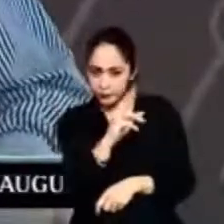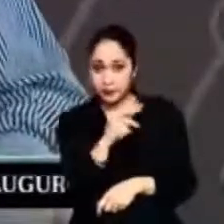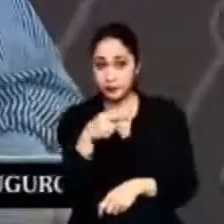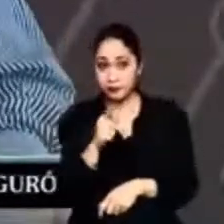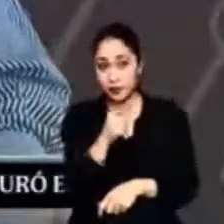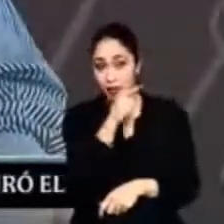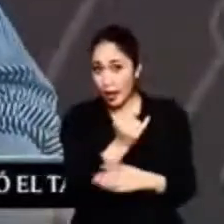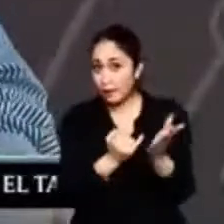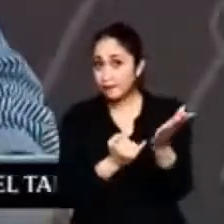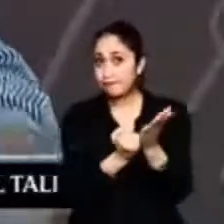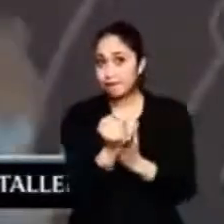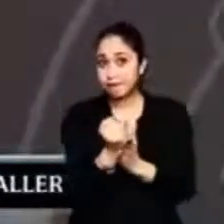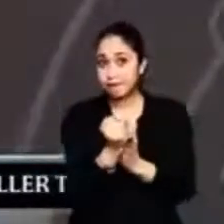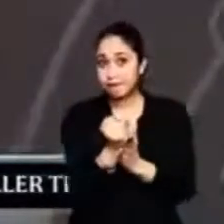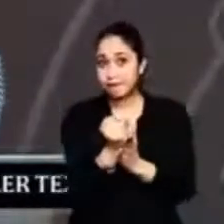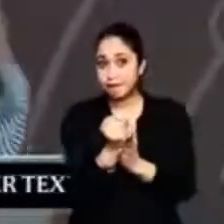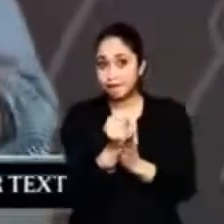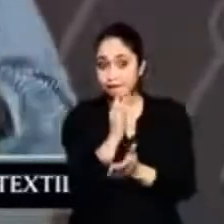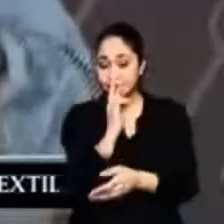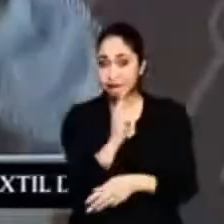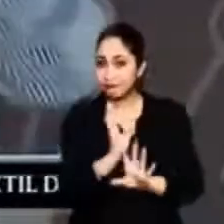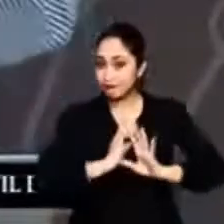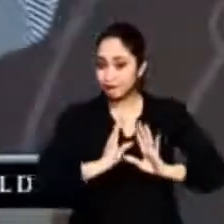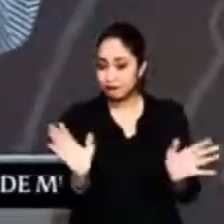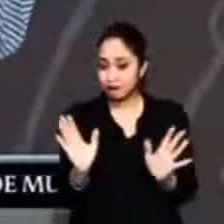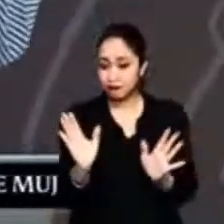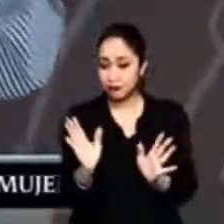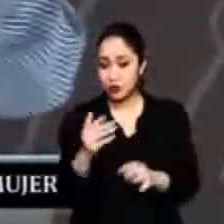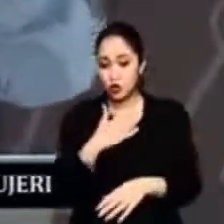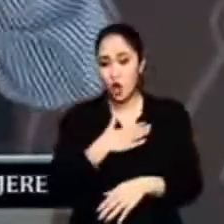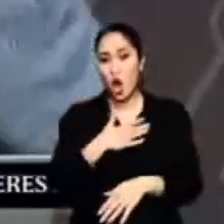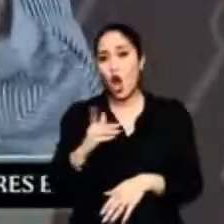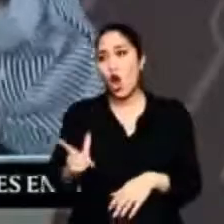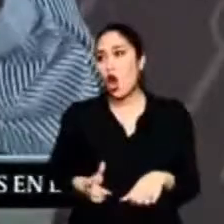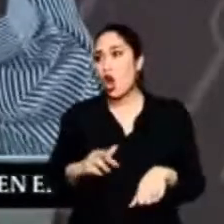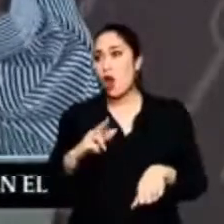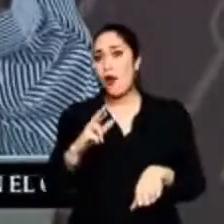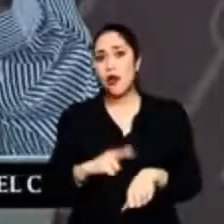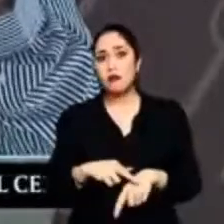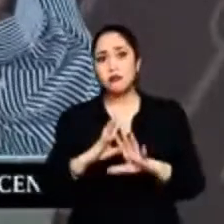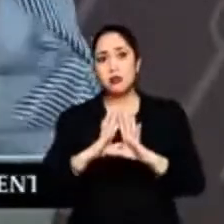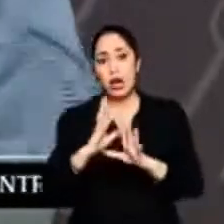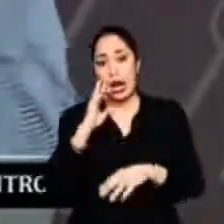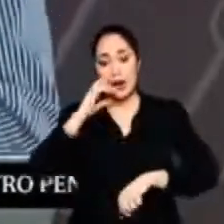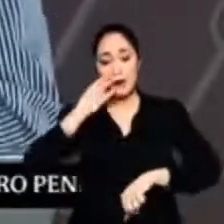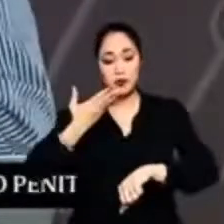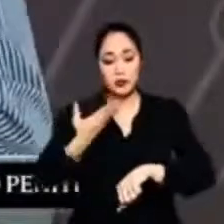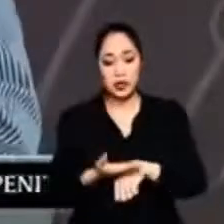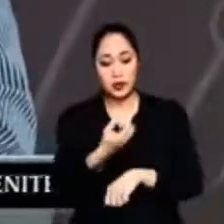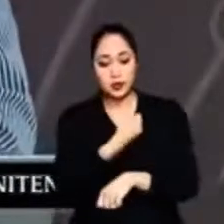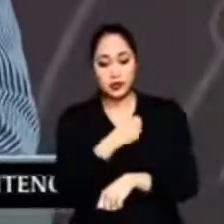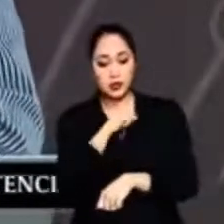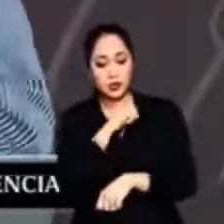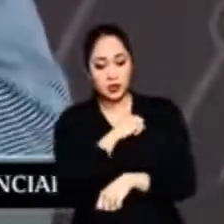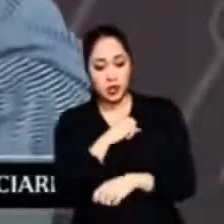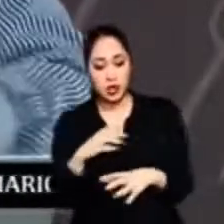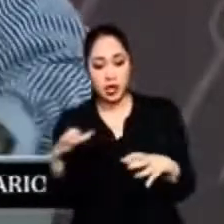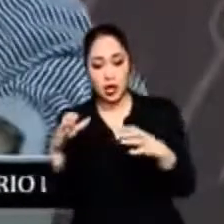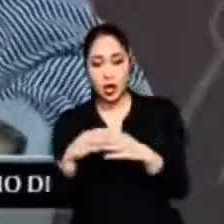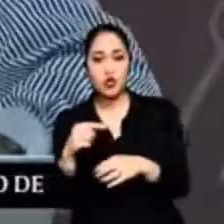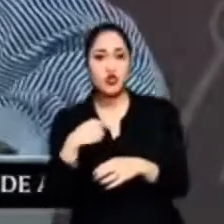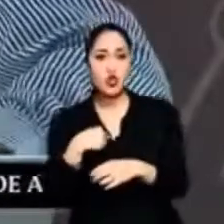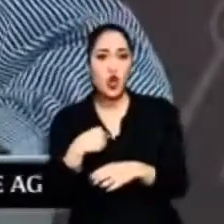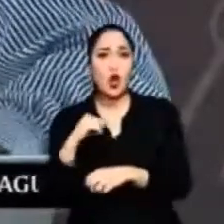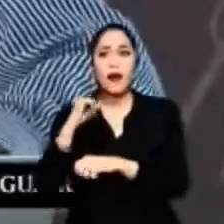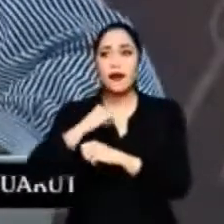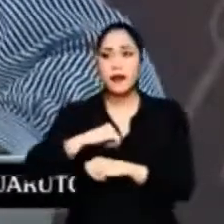qué haré como responsable del Ejecutivo donde está el sistema de salud? Disponer en salud que atiendan a todas